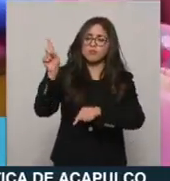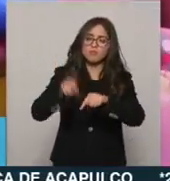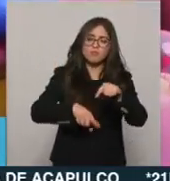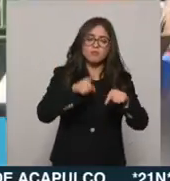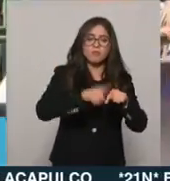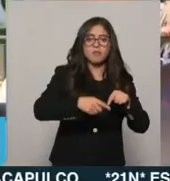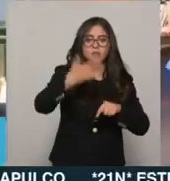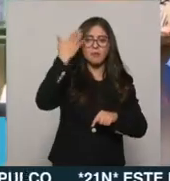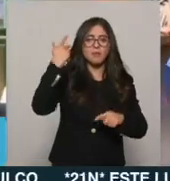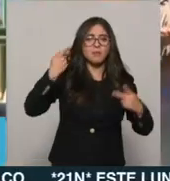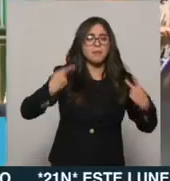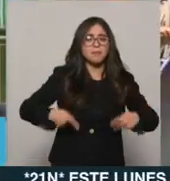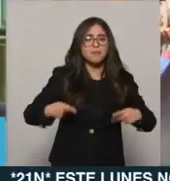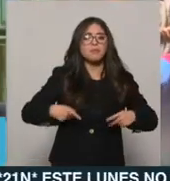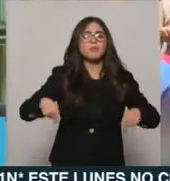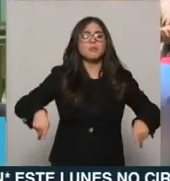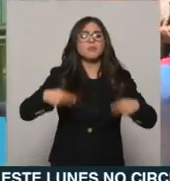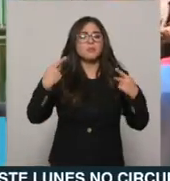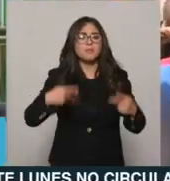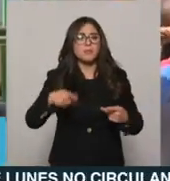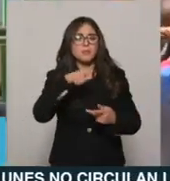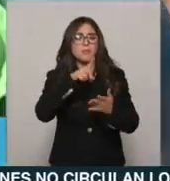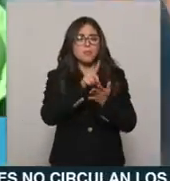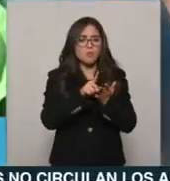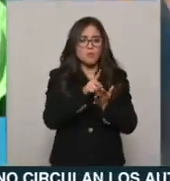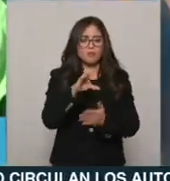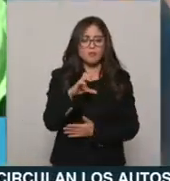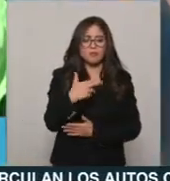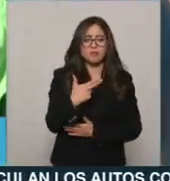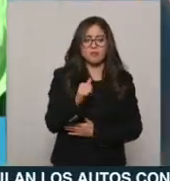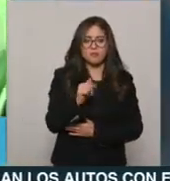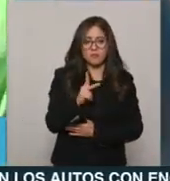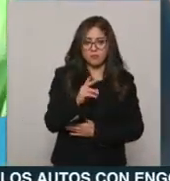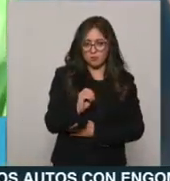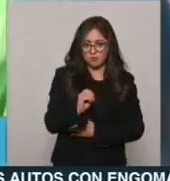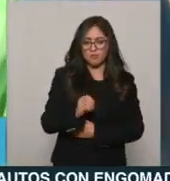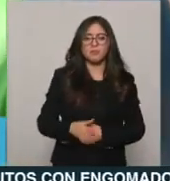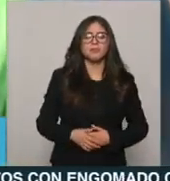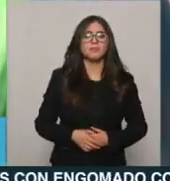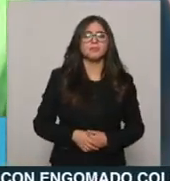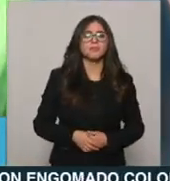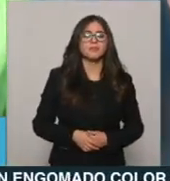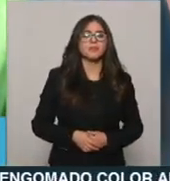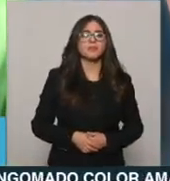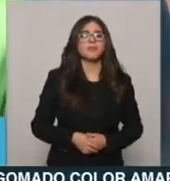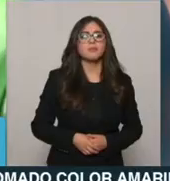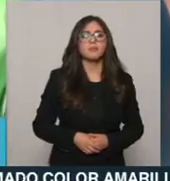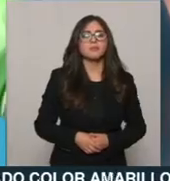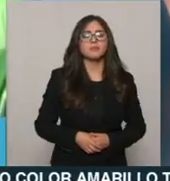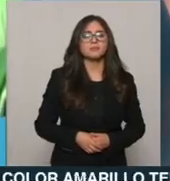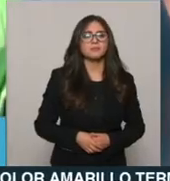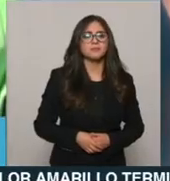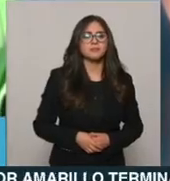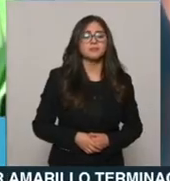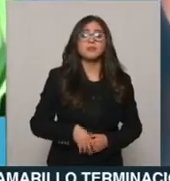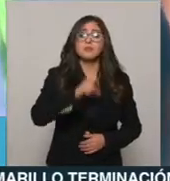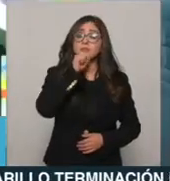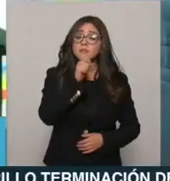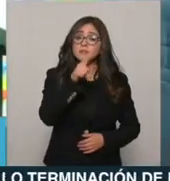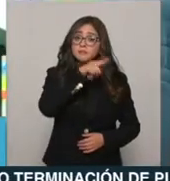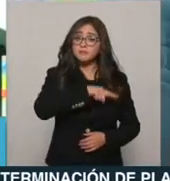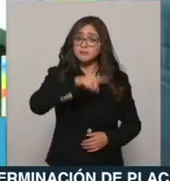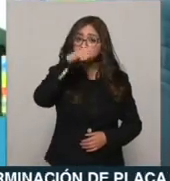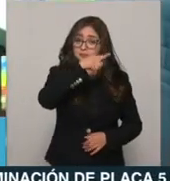del narcotraficante el Chapo, y por otro lado el que Estados Unidos, al menos desde 5